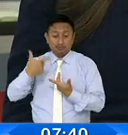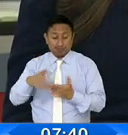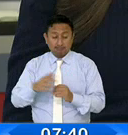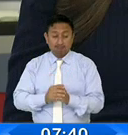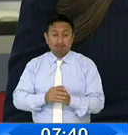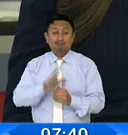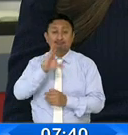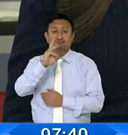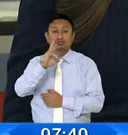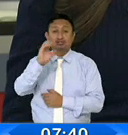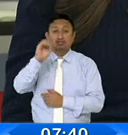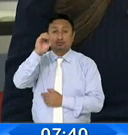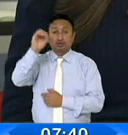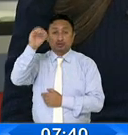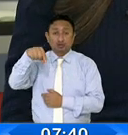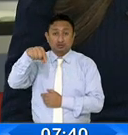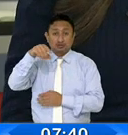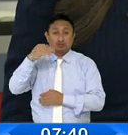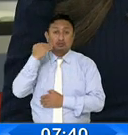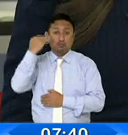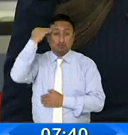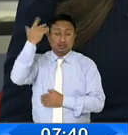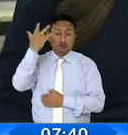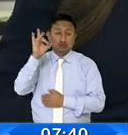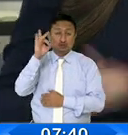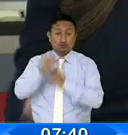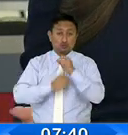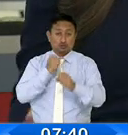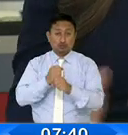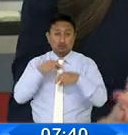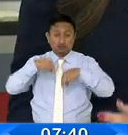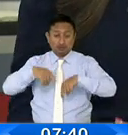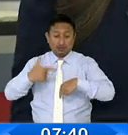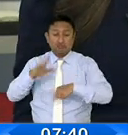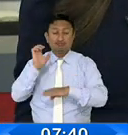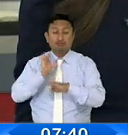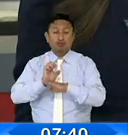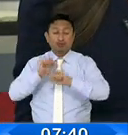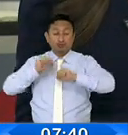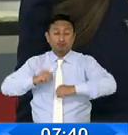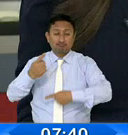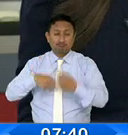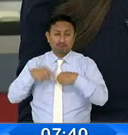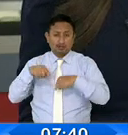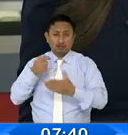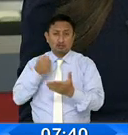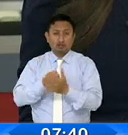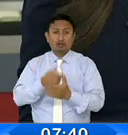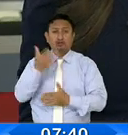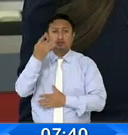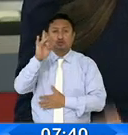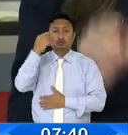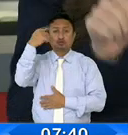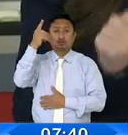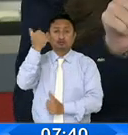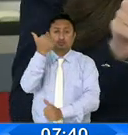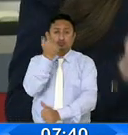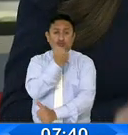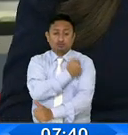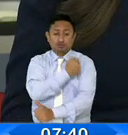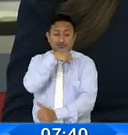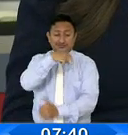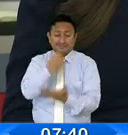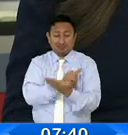60% de la población mayor de 18 años, para lo cual el país tendría negociadas 18 millones de vacunas. Esta semana llegarán al